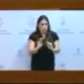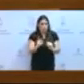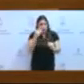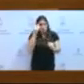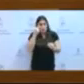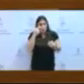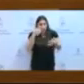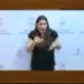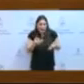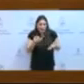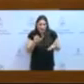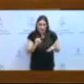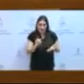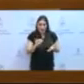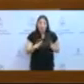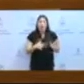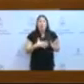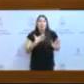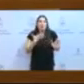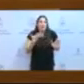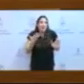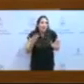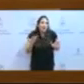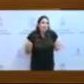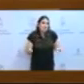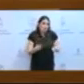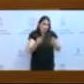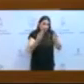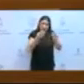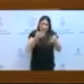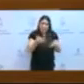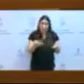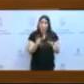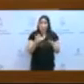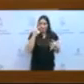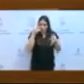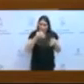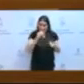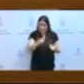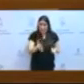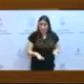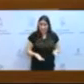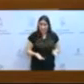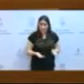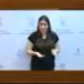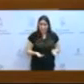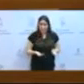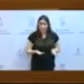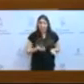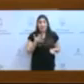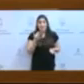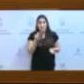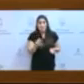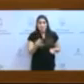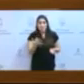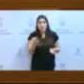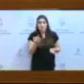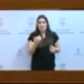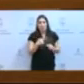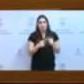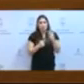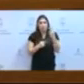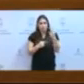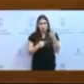existen. Puede haber, repito, cosas a mejorar, pero las garantías existen. Y sobre todo, hay que distinguir dos